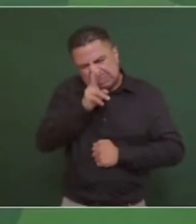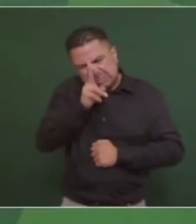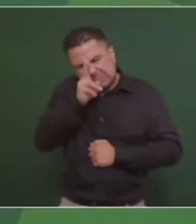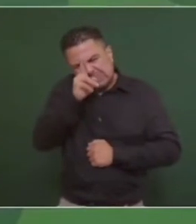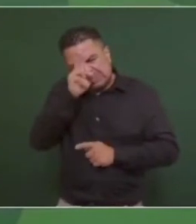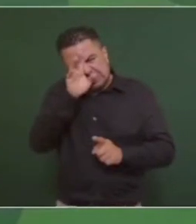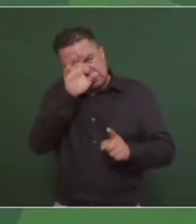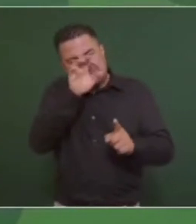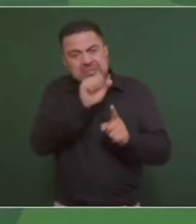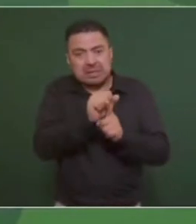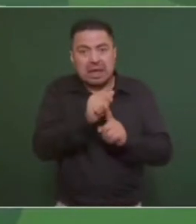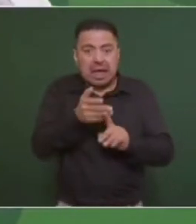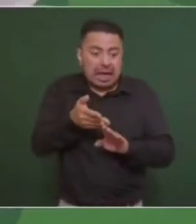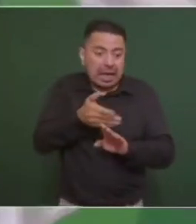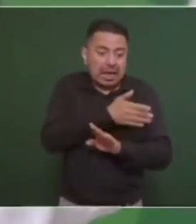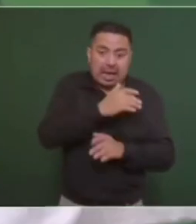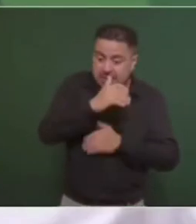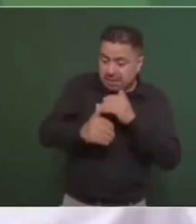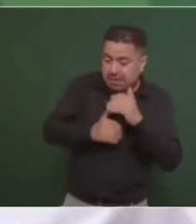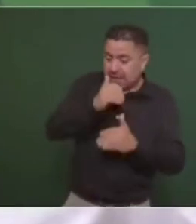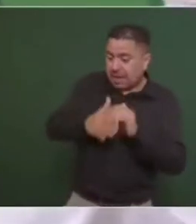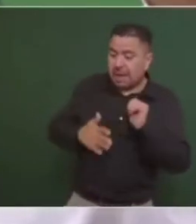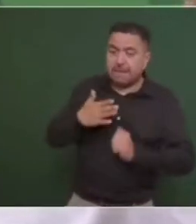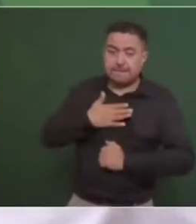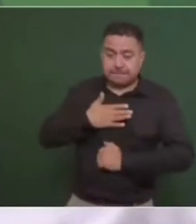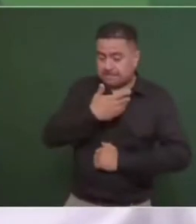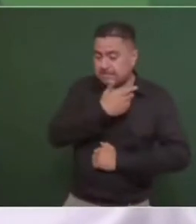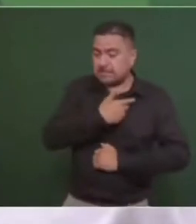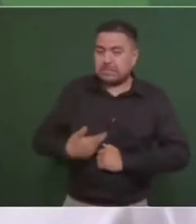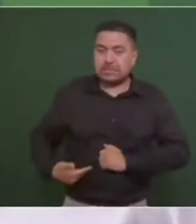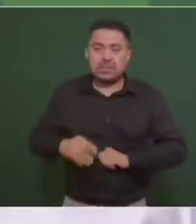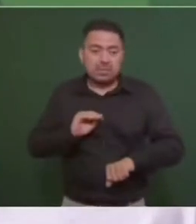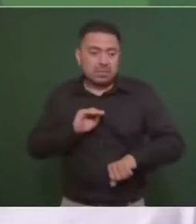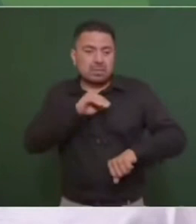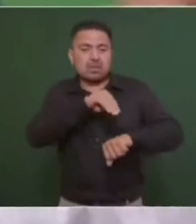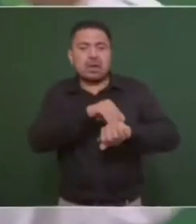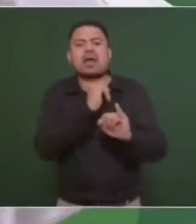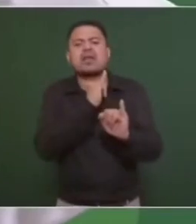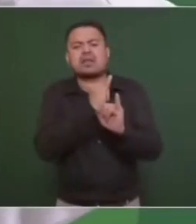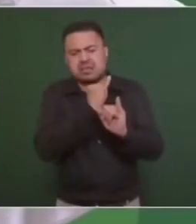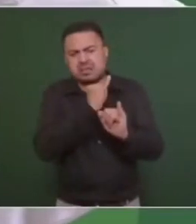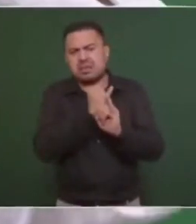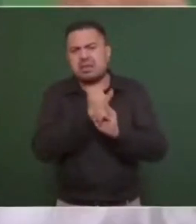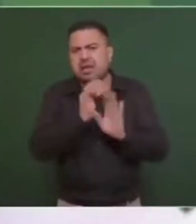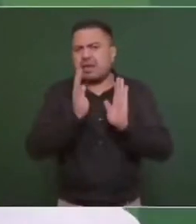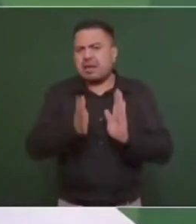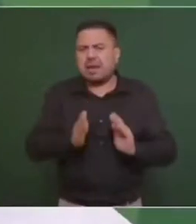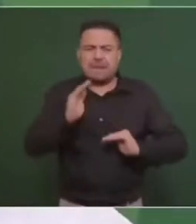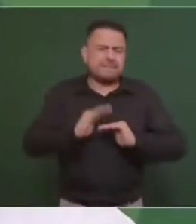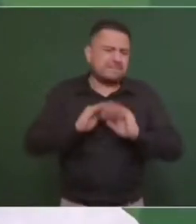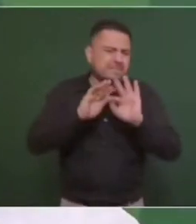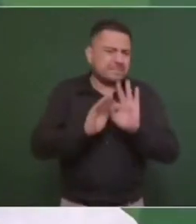de que antes de terminar vamos a tener ya un sistema de internet que es